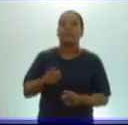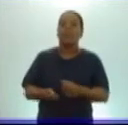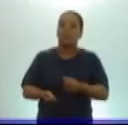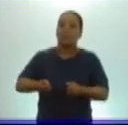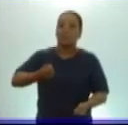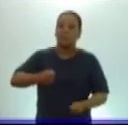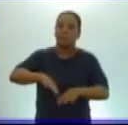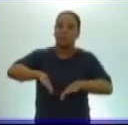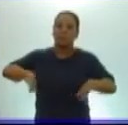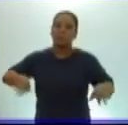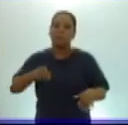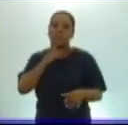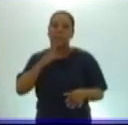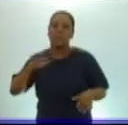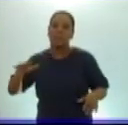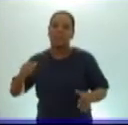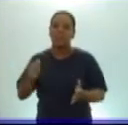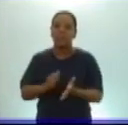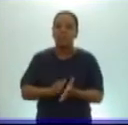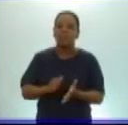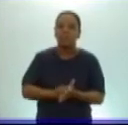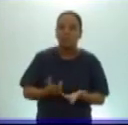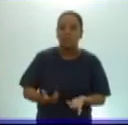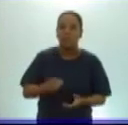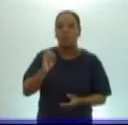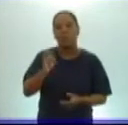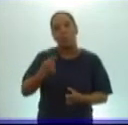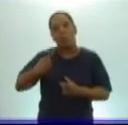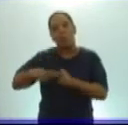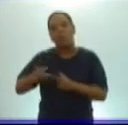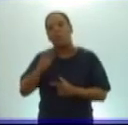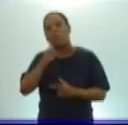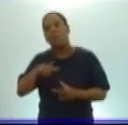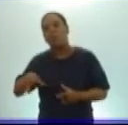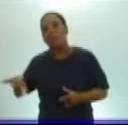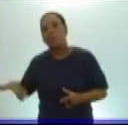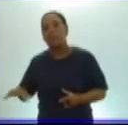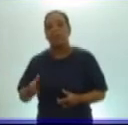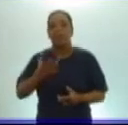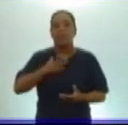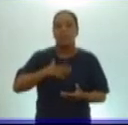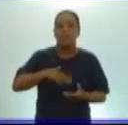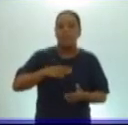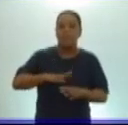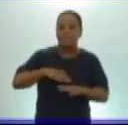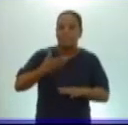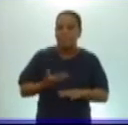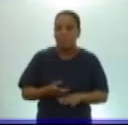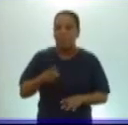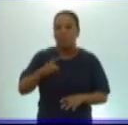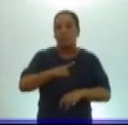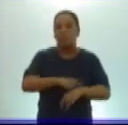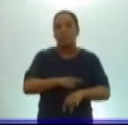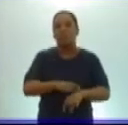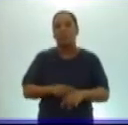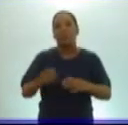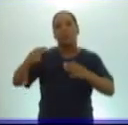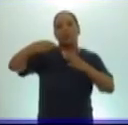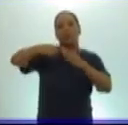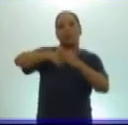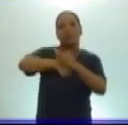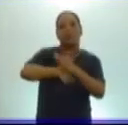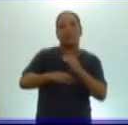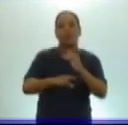prácticamente insoluble en aquel y que transcurrido un tiempo relativamente breve se deposita en el fondo